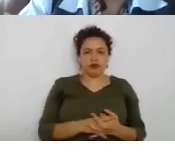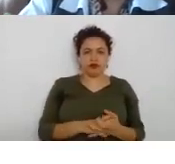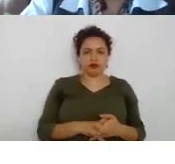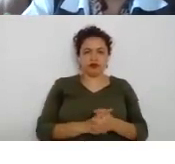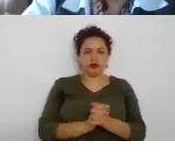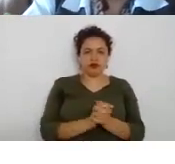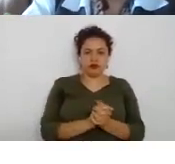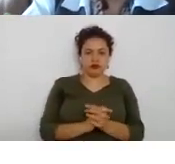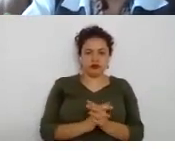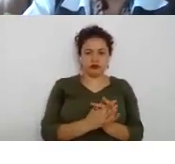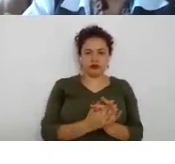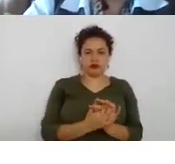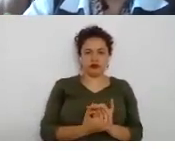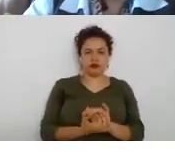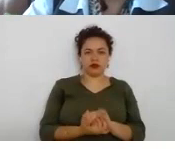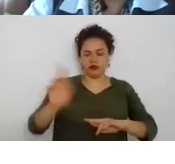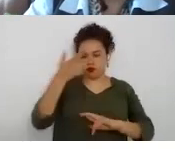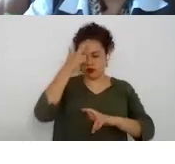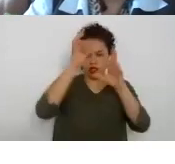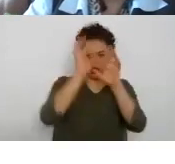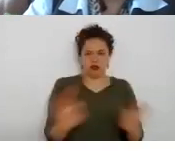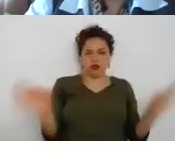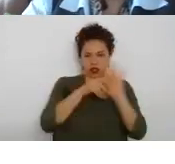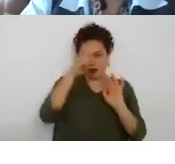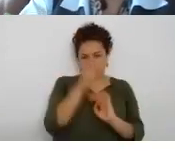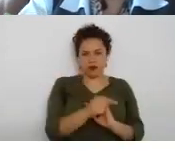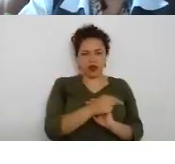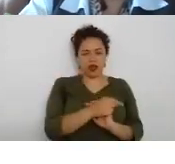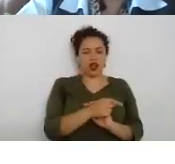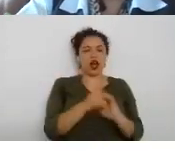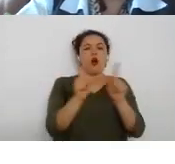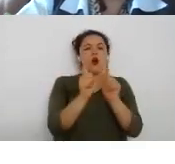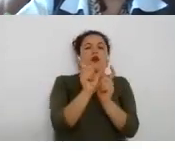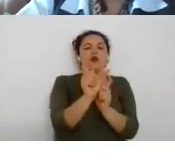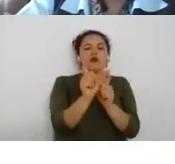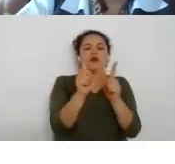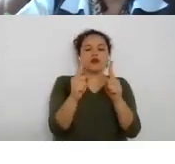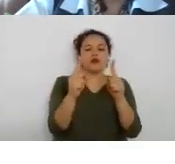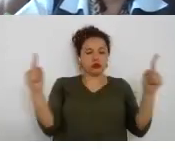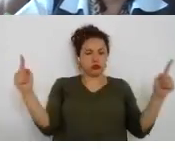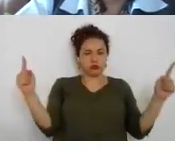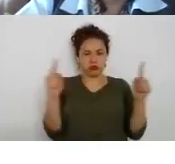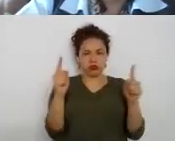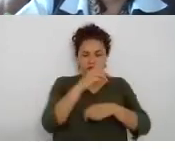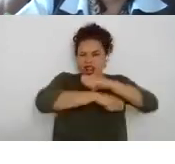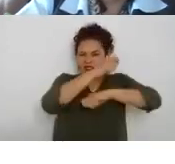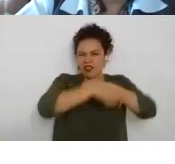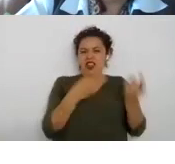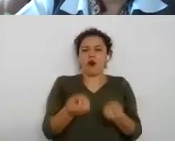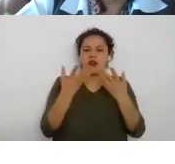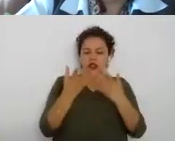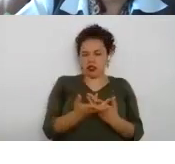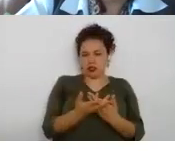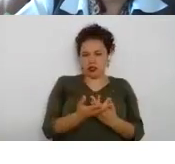Recordemos que también les comentaba la importancia de saber seleccionar el tamaño de la venda. De aquí dijimos que iba a estar influenciada esta parte